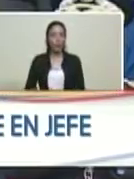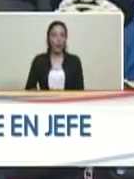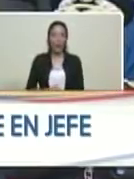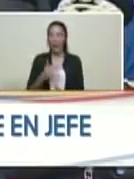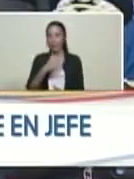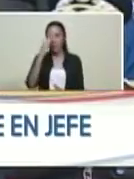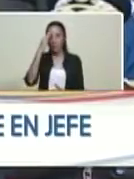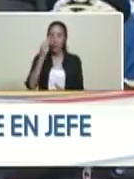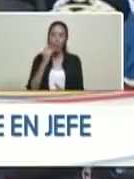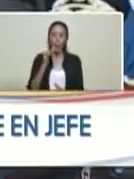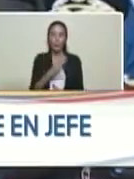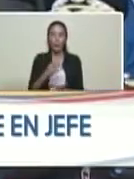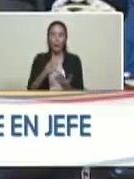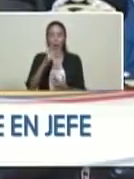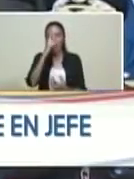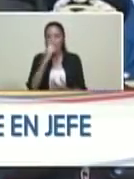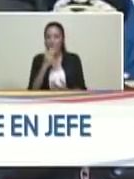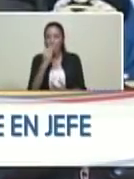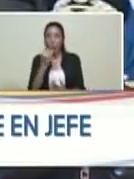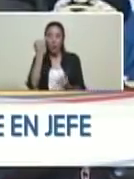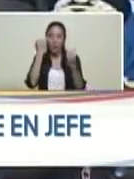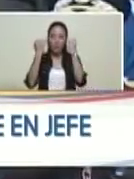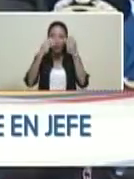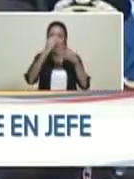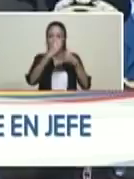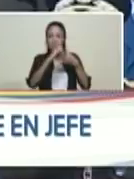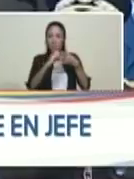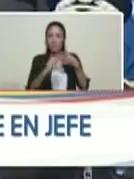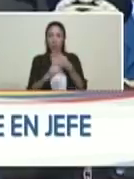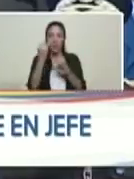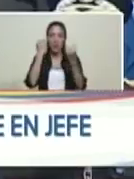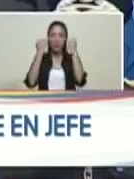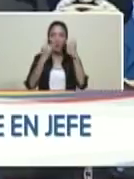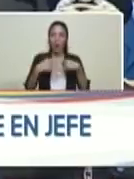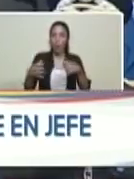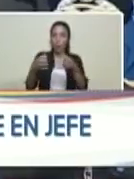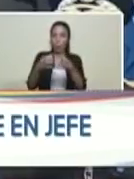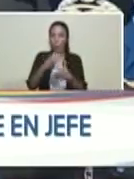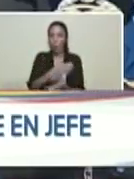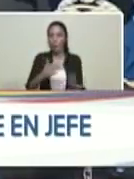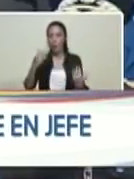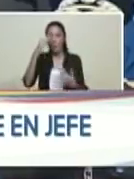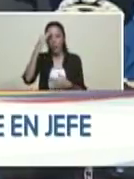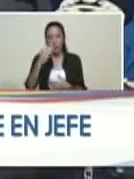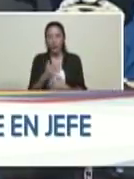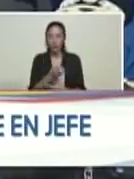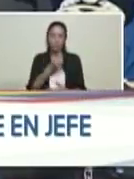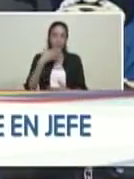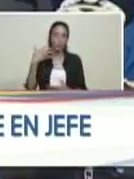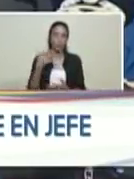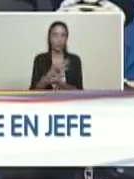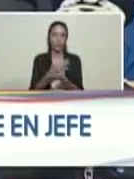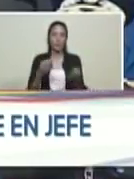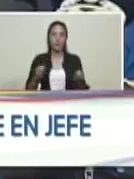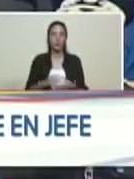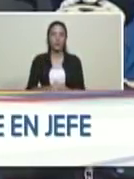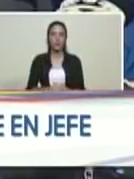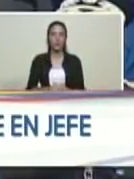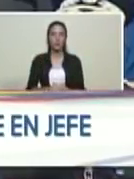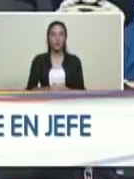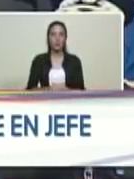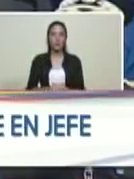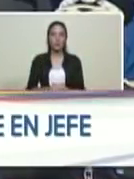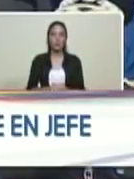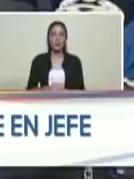zamora construyó su estrategia construyó su ejército y qué orgullo tan grande de conocer que la